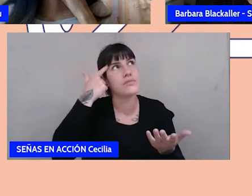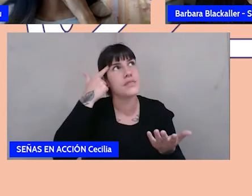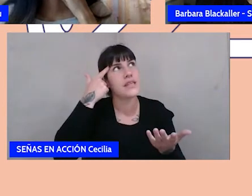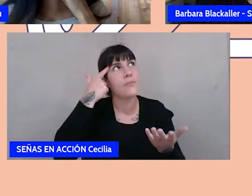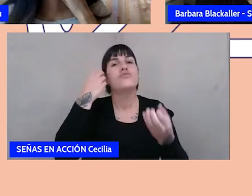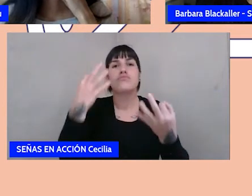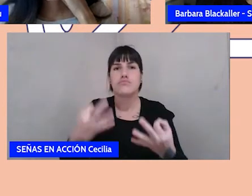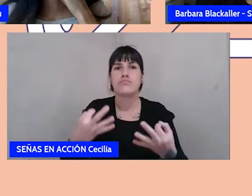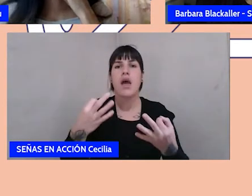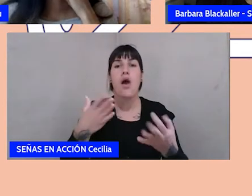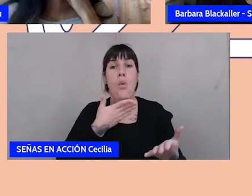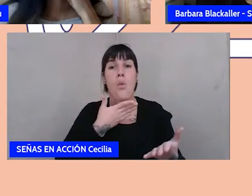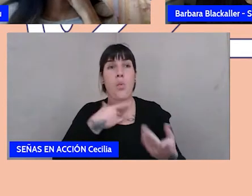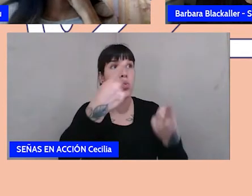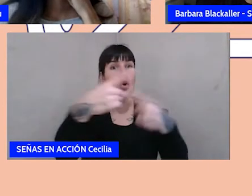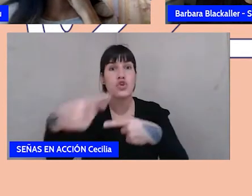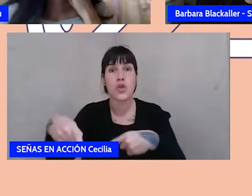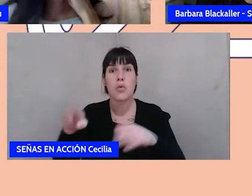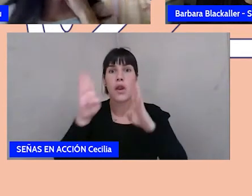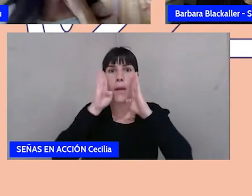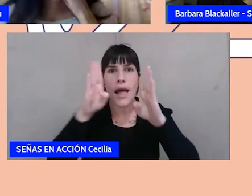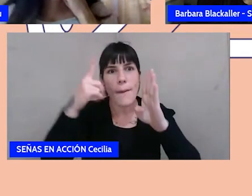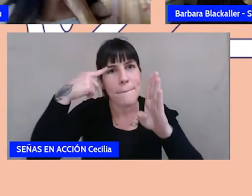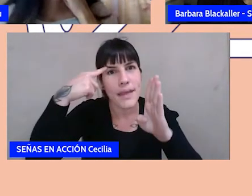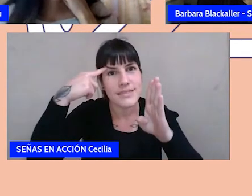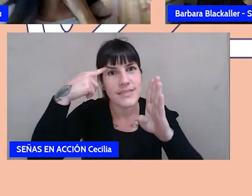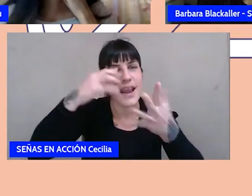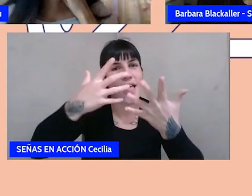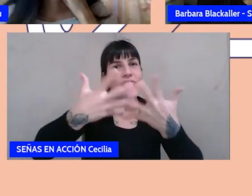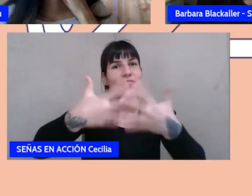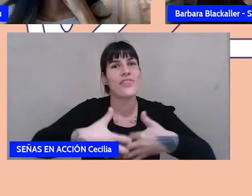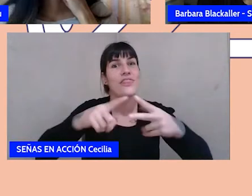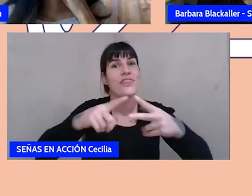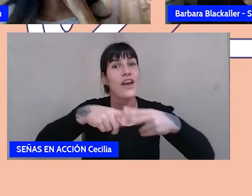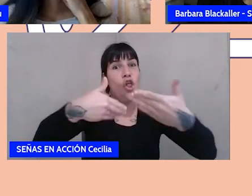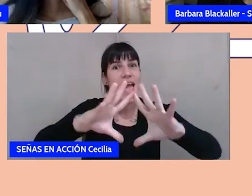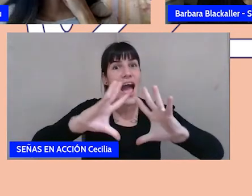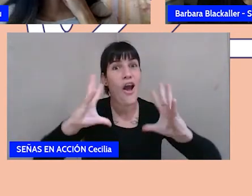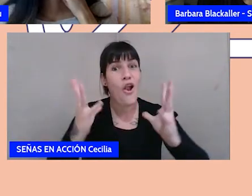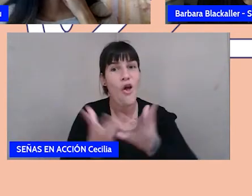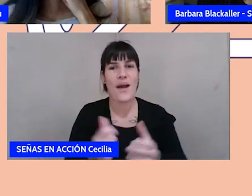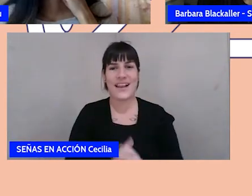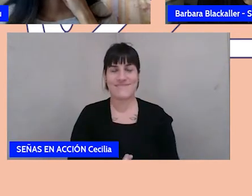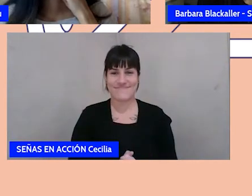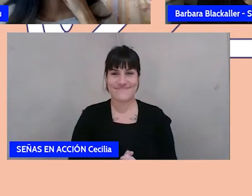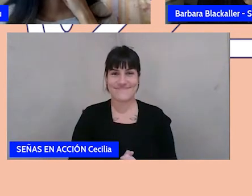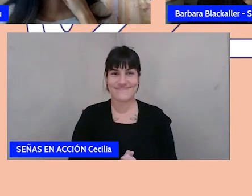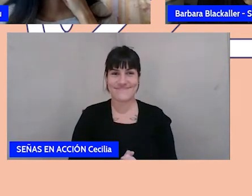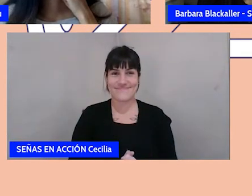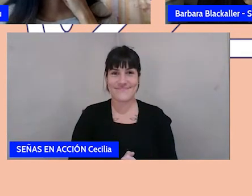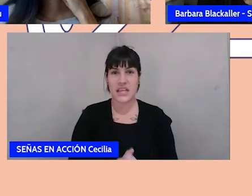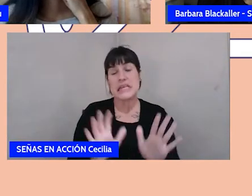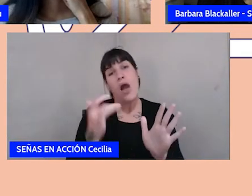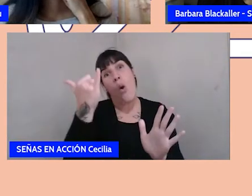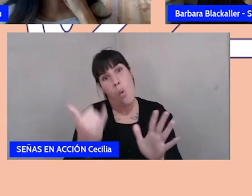transformar la agenda de la tecnología global. No que no se estuvieran llevando a cabo esos debates ya,